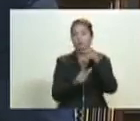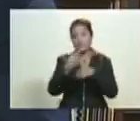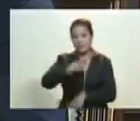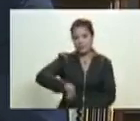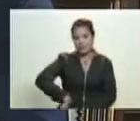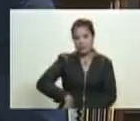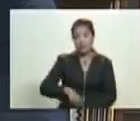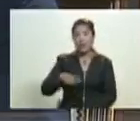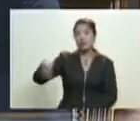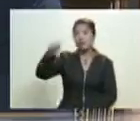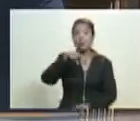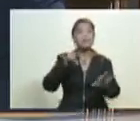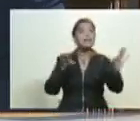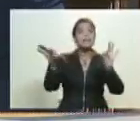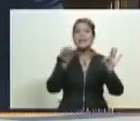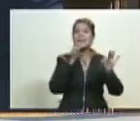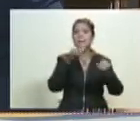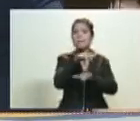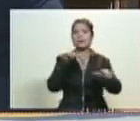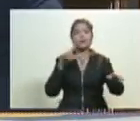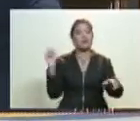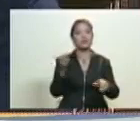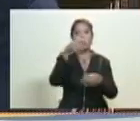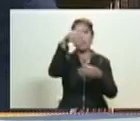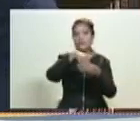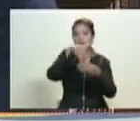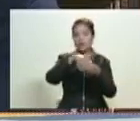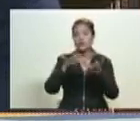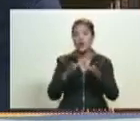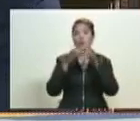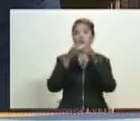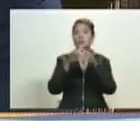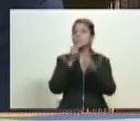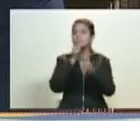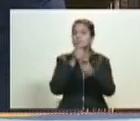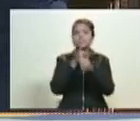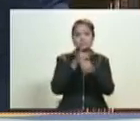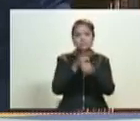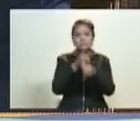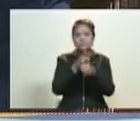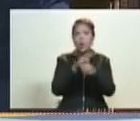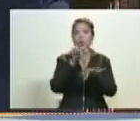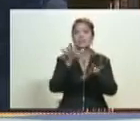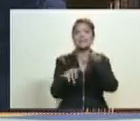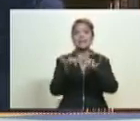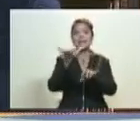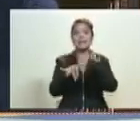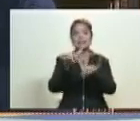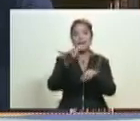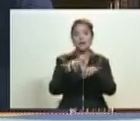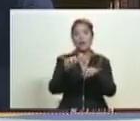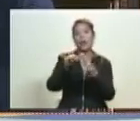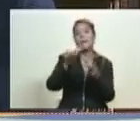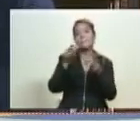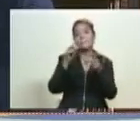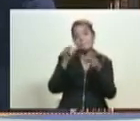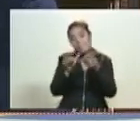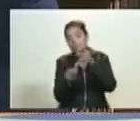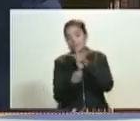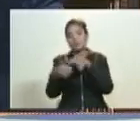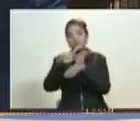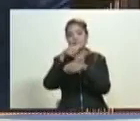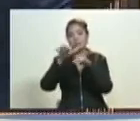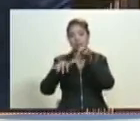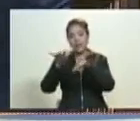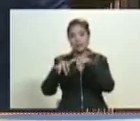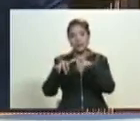vicepresidente, quienes serán elegidos por mayoría de votos. La junta será auxiliada por un secretario y un subsecretario